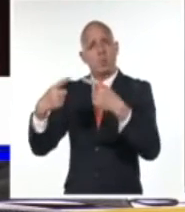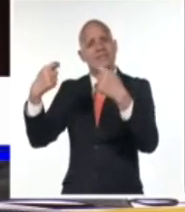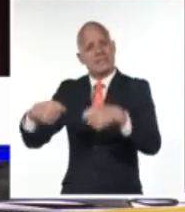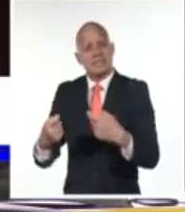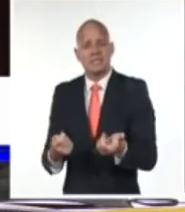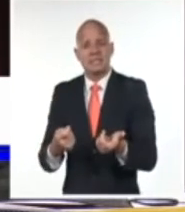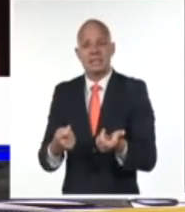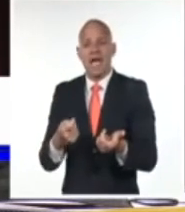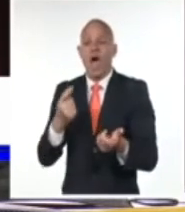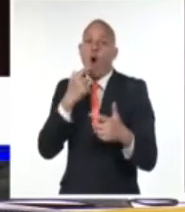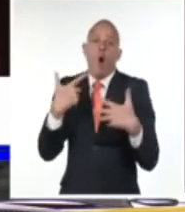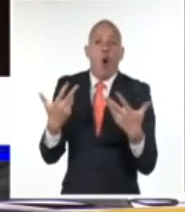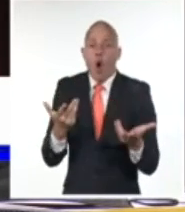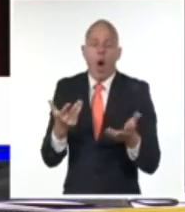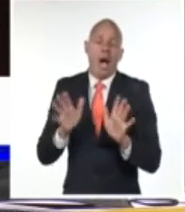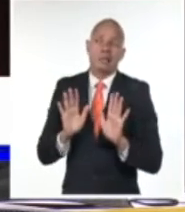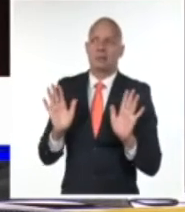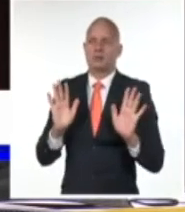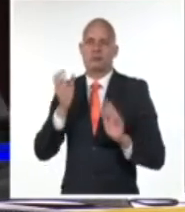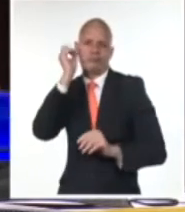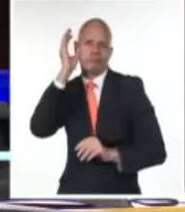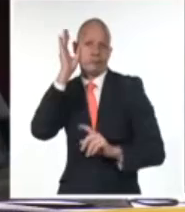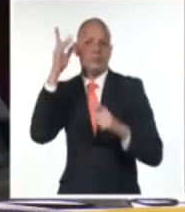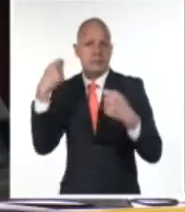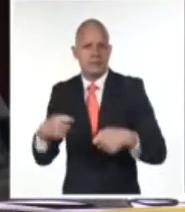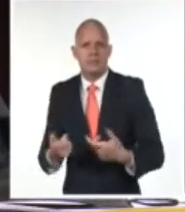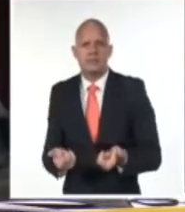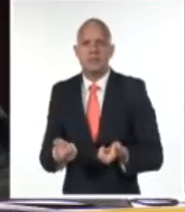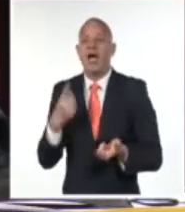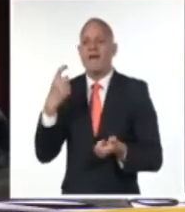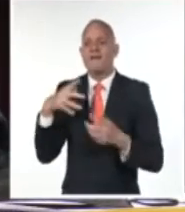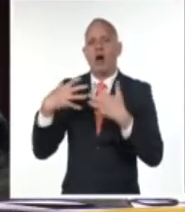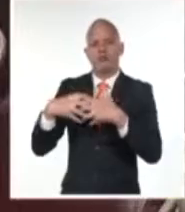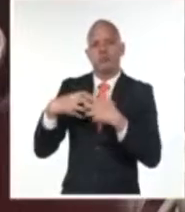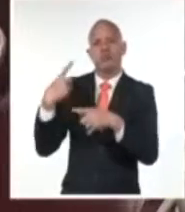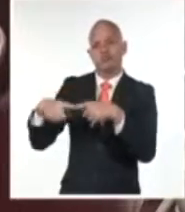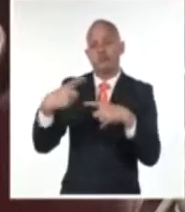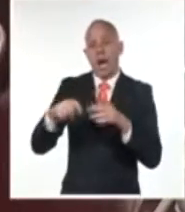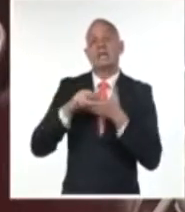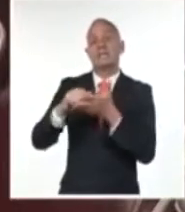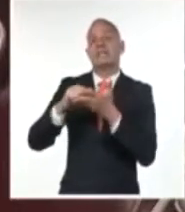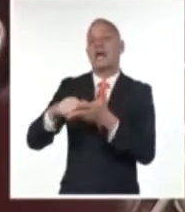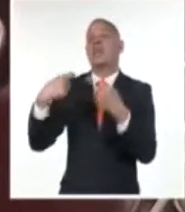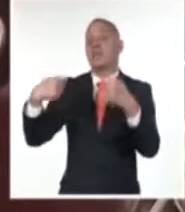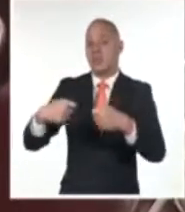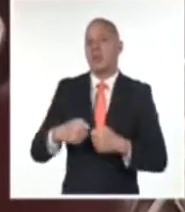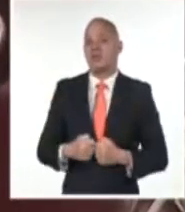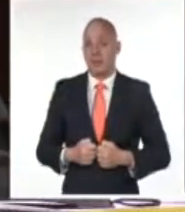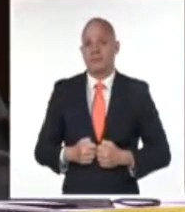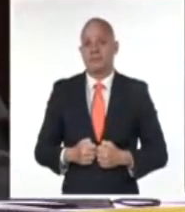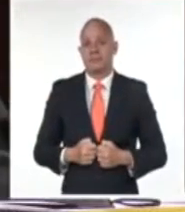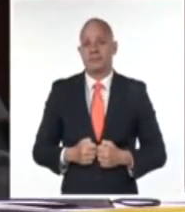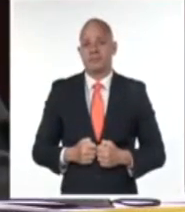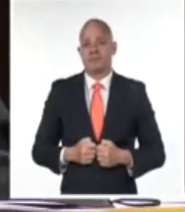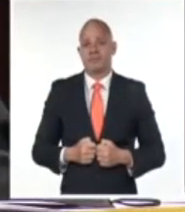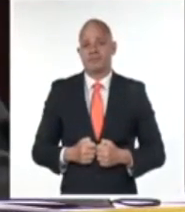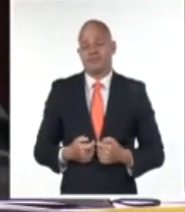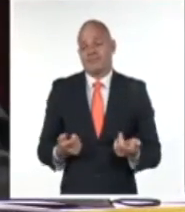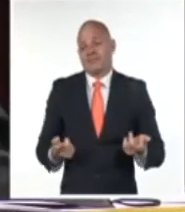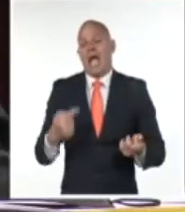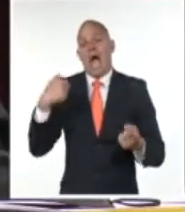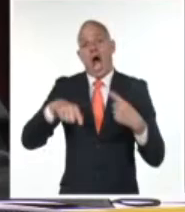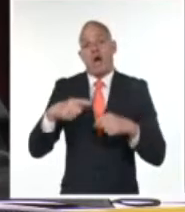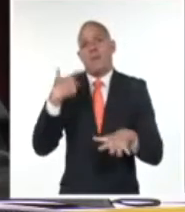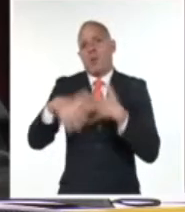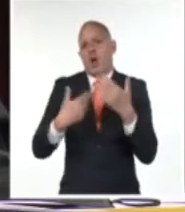para poder resolver los problemas y producir o dar los servicios para los cuales estamos diseñados. Entonces hay muchos problemas